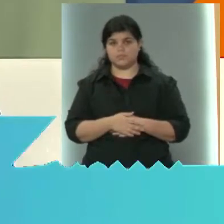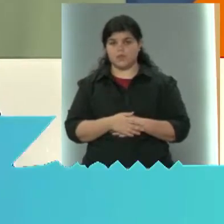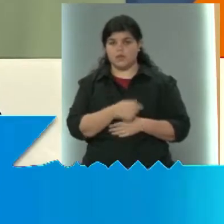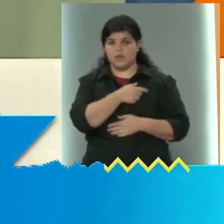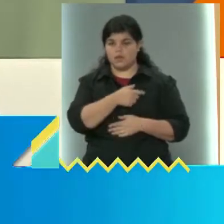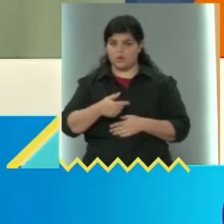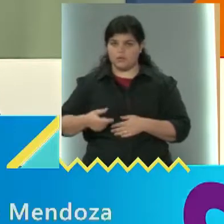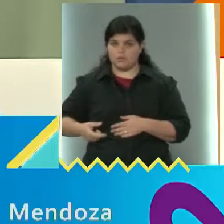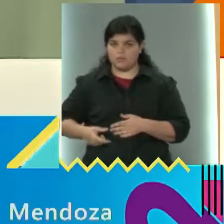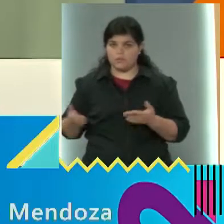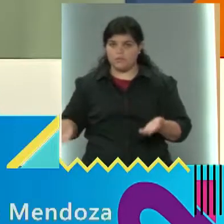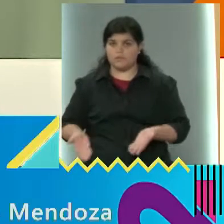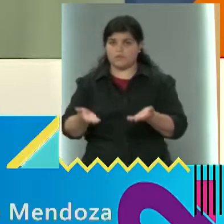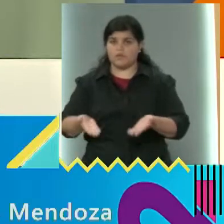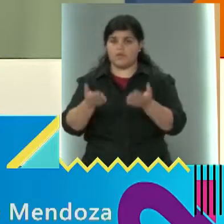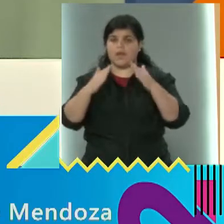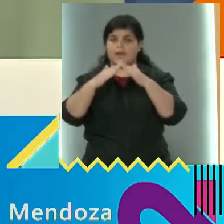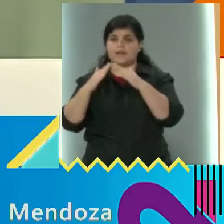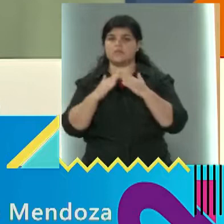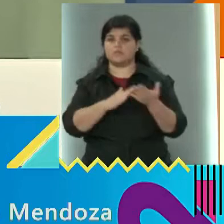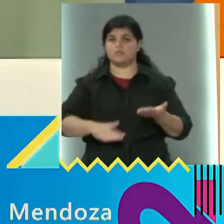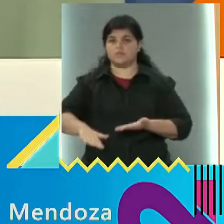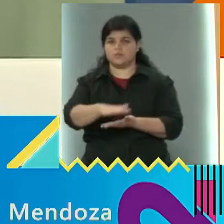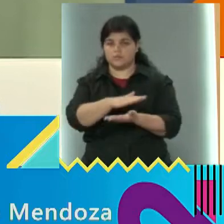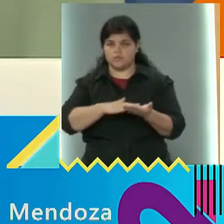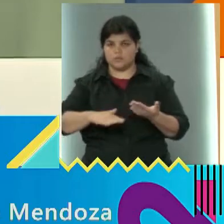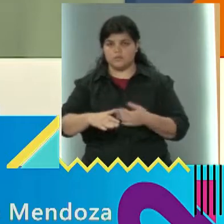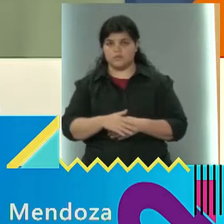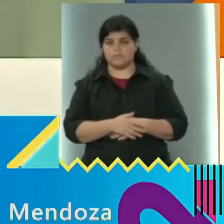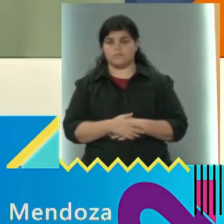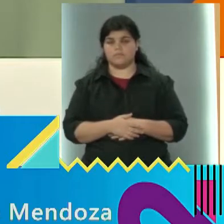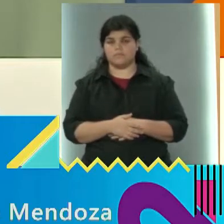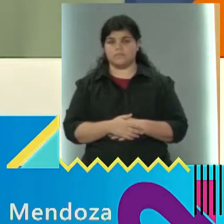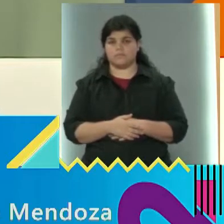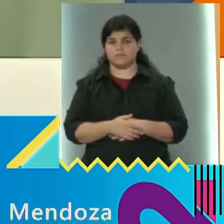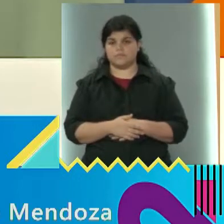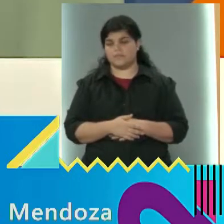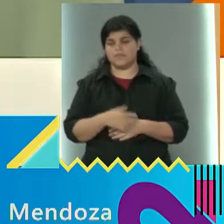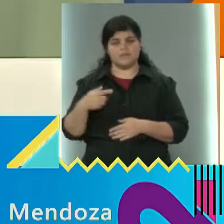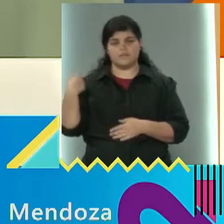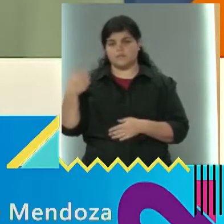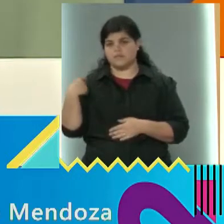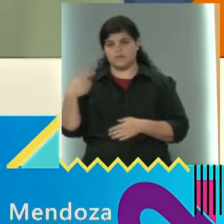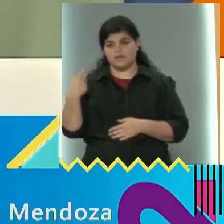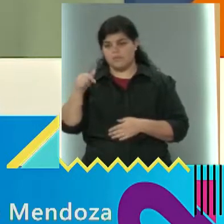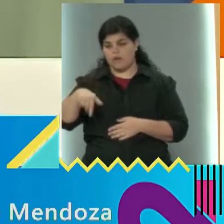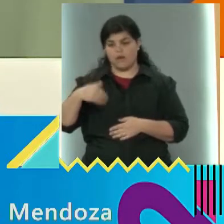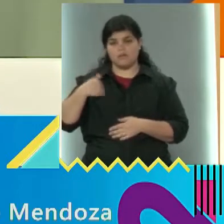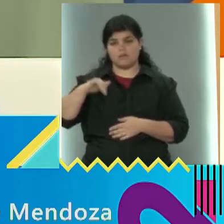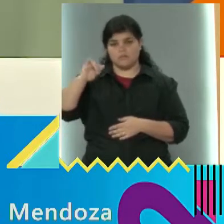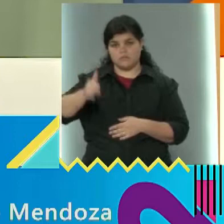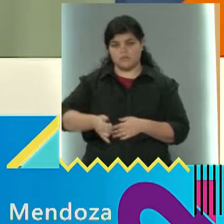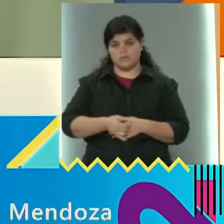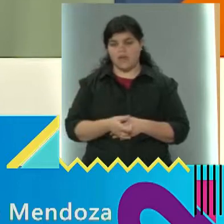que motorice un poco más la vivienda social, que si bien siempre ha estado presente en nuestro país,